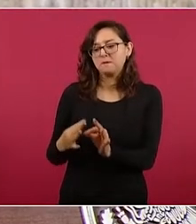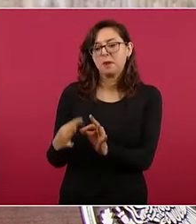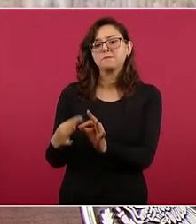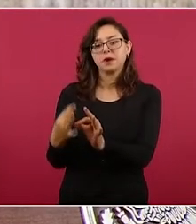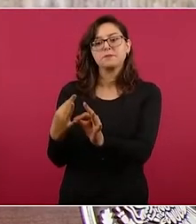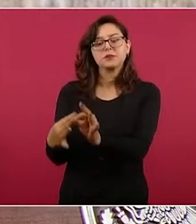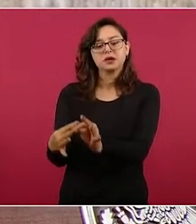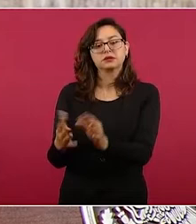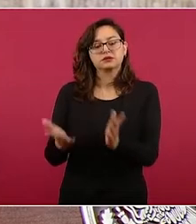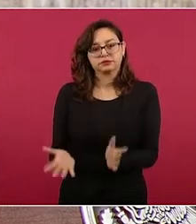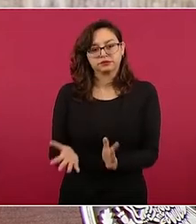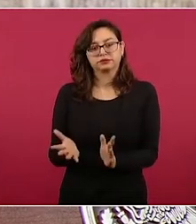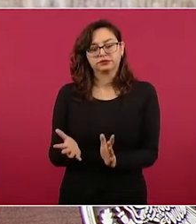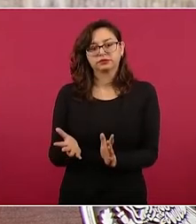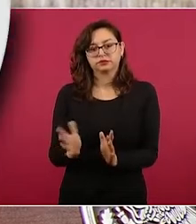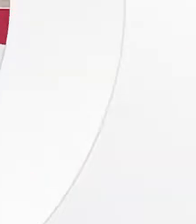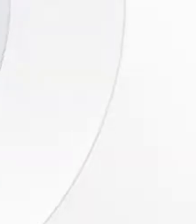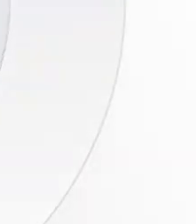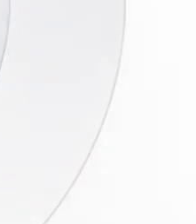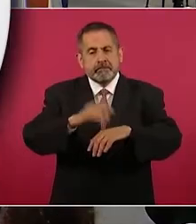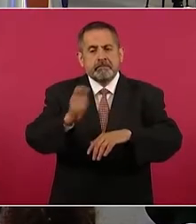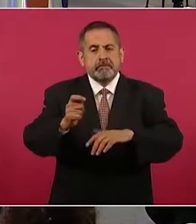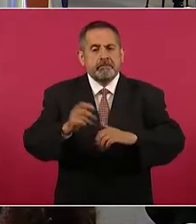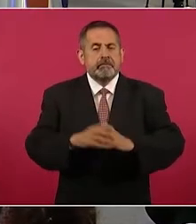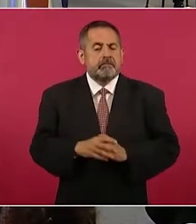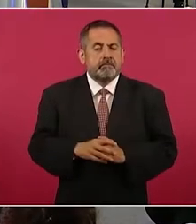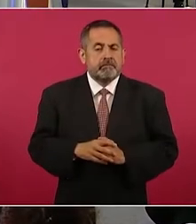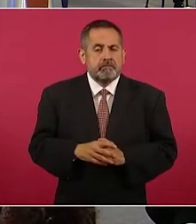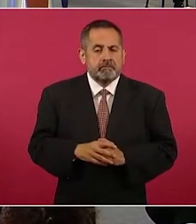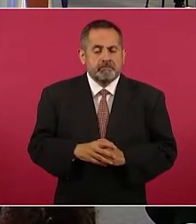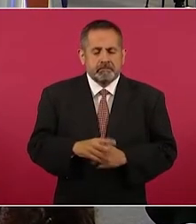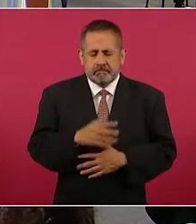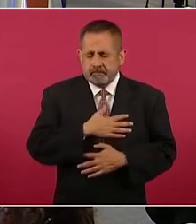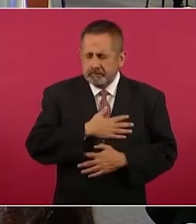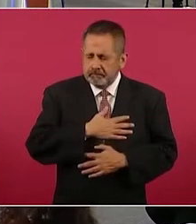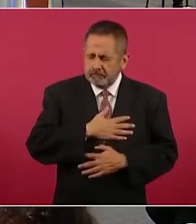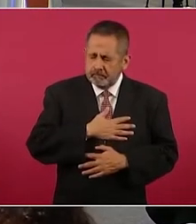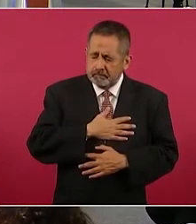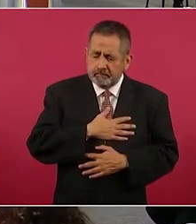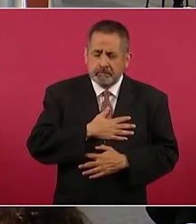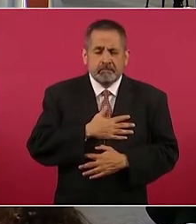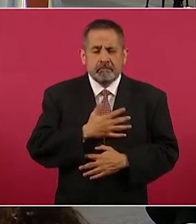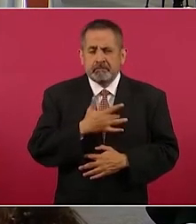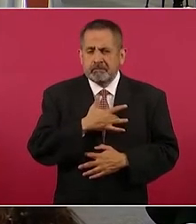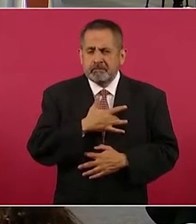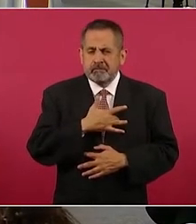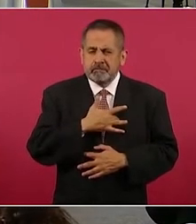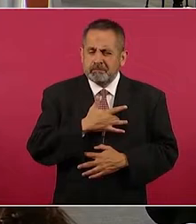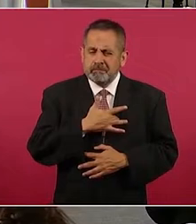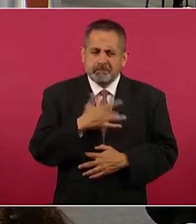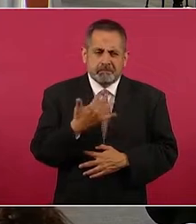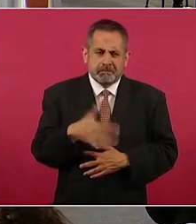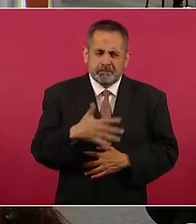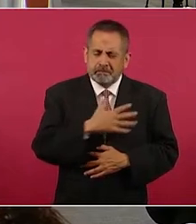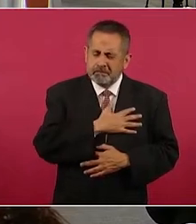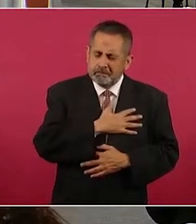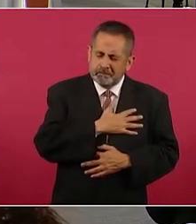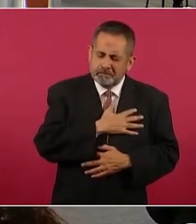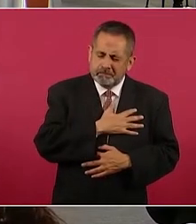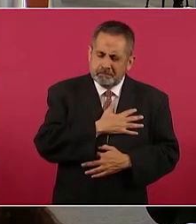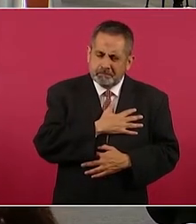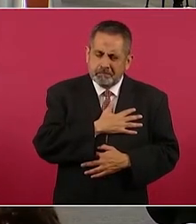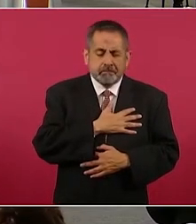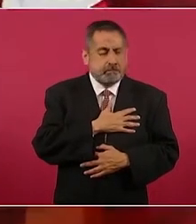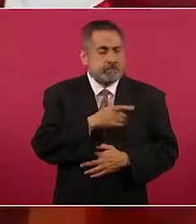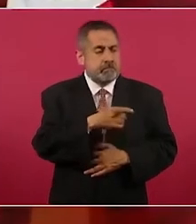de una canasta básica. Nos dolió muchísimo la pérdida de un